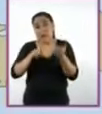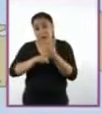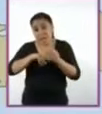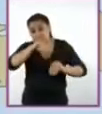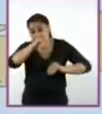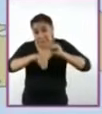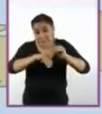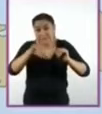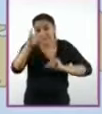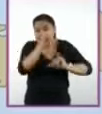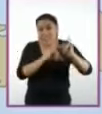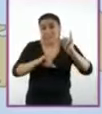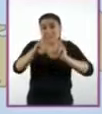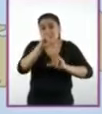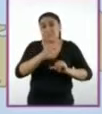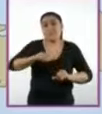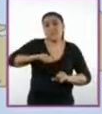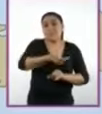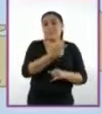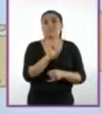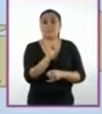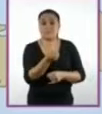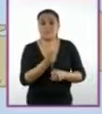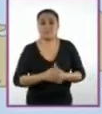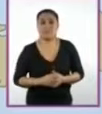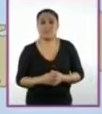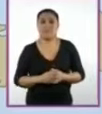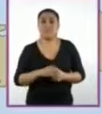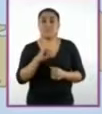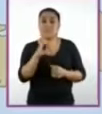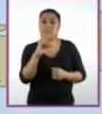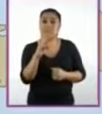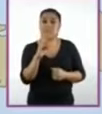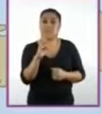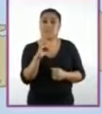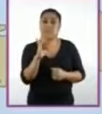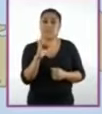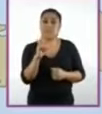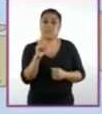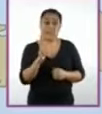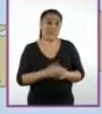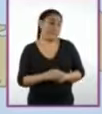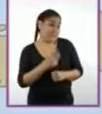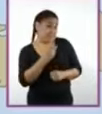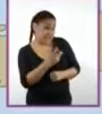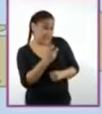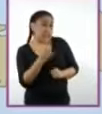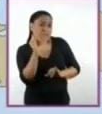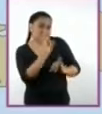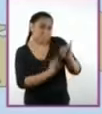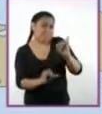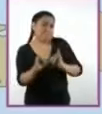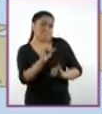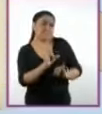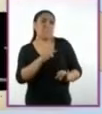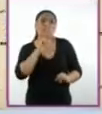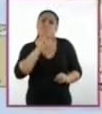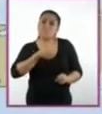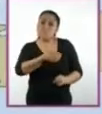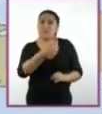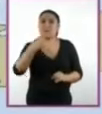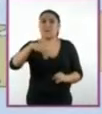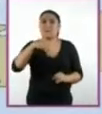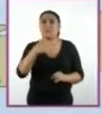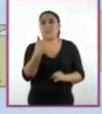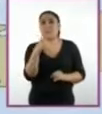con el agente químico que fue bautizado como hiperita. Este agente químico también fue conocido